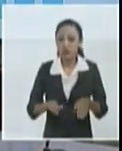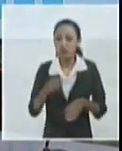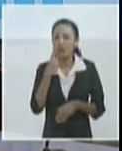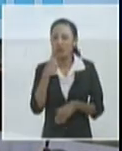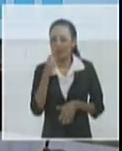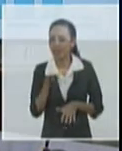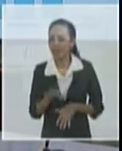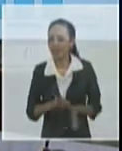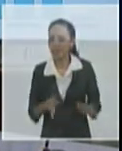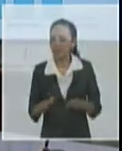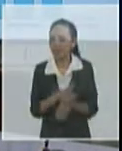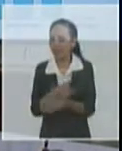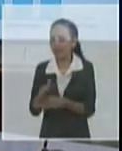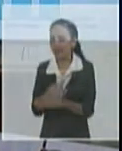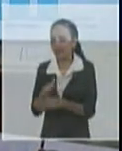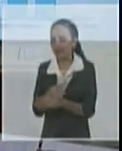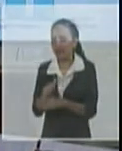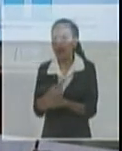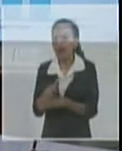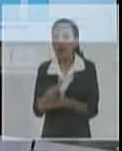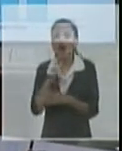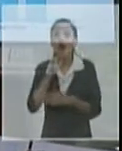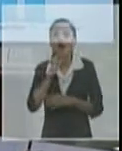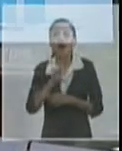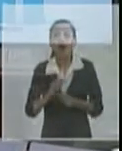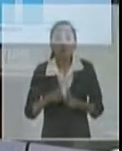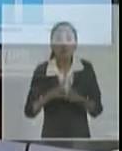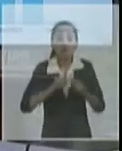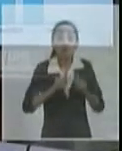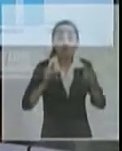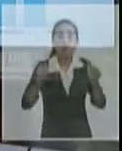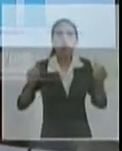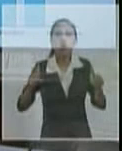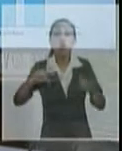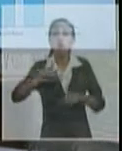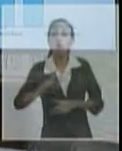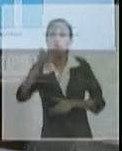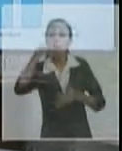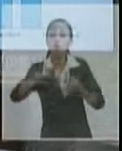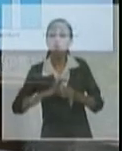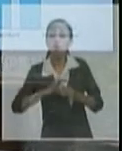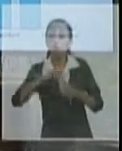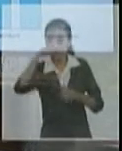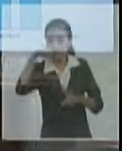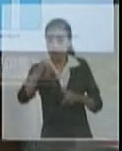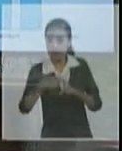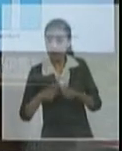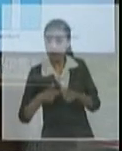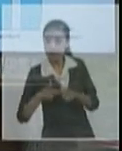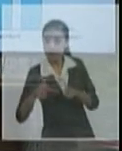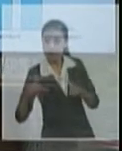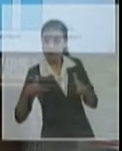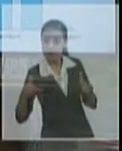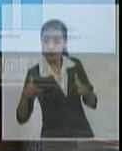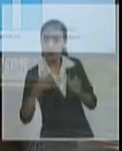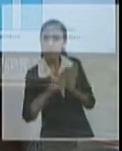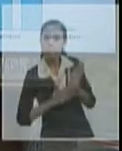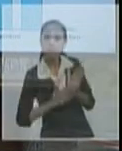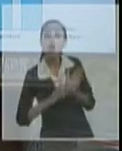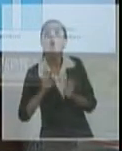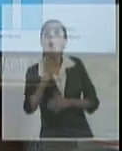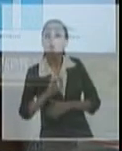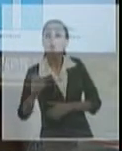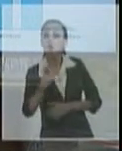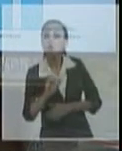comportamiento diferente, fue creciendo, los picos de julio, agosto, septiembre, y ya en octubre, como parte del resultado de la